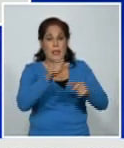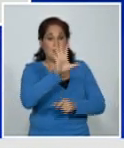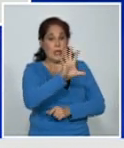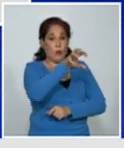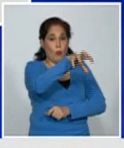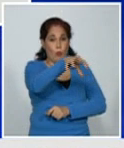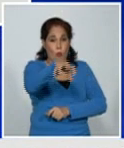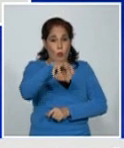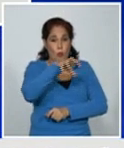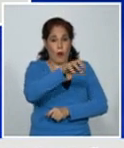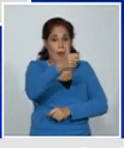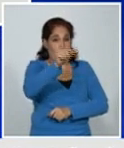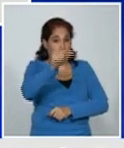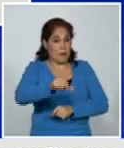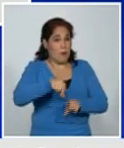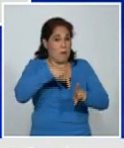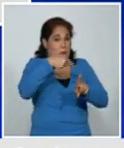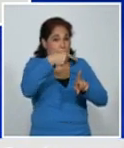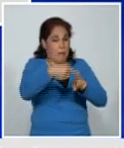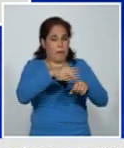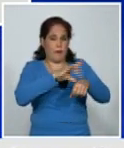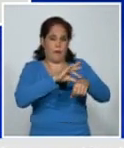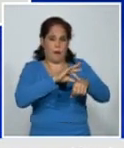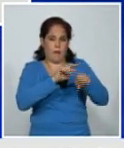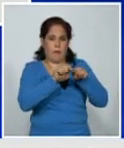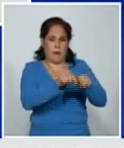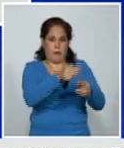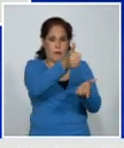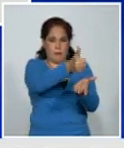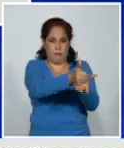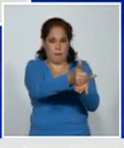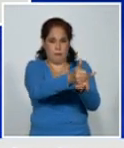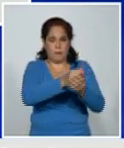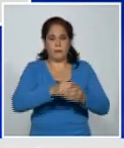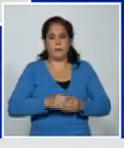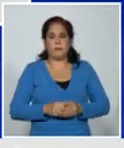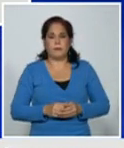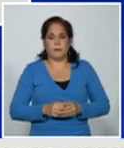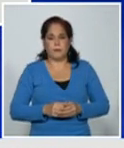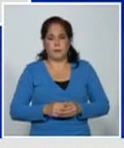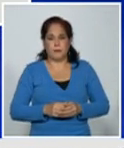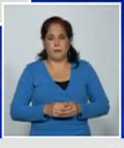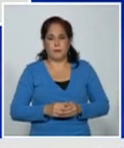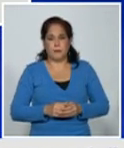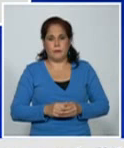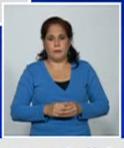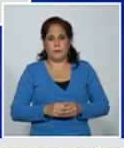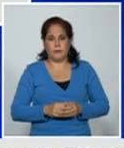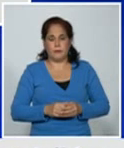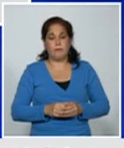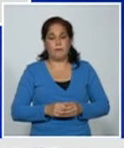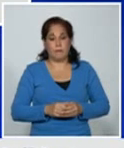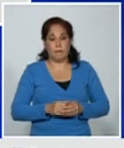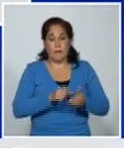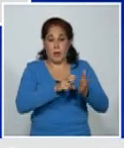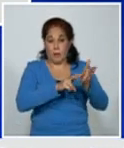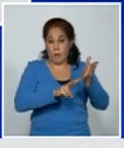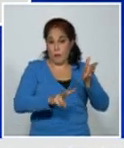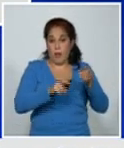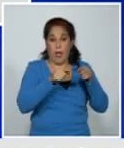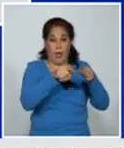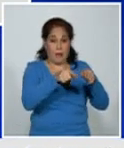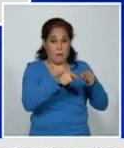activos en la capital, y ahí se puede ver lo que ha significado para esta provincia que se había